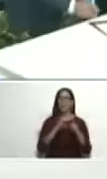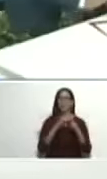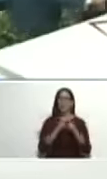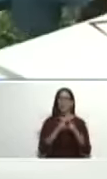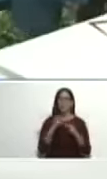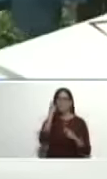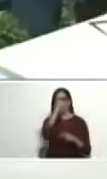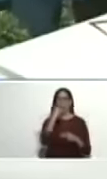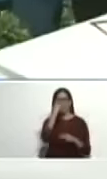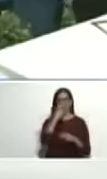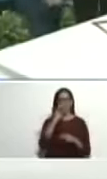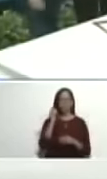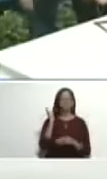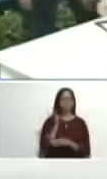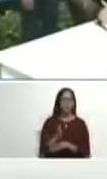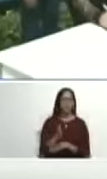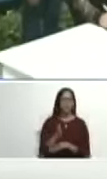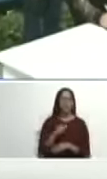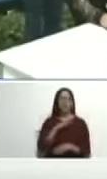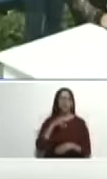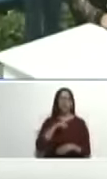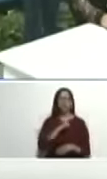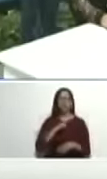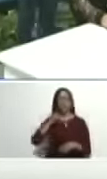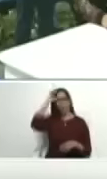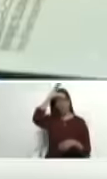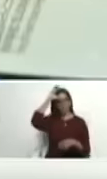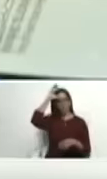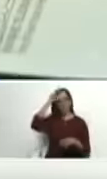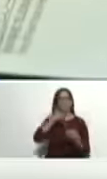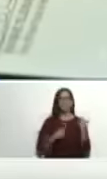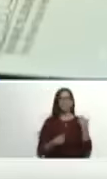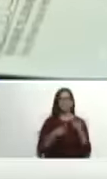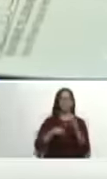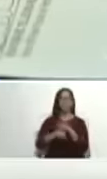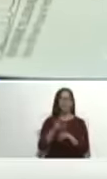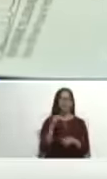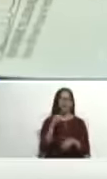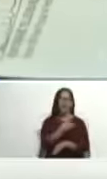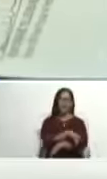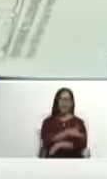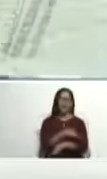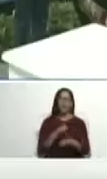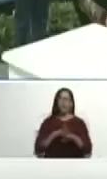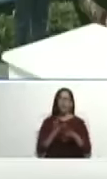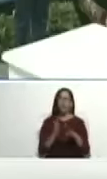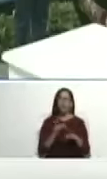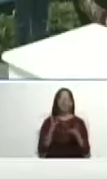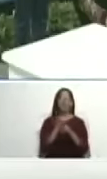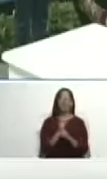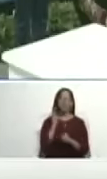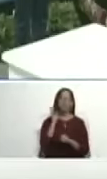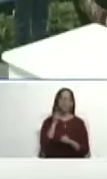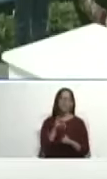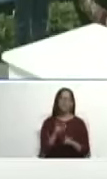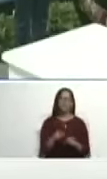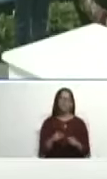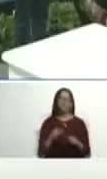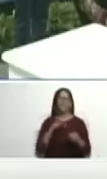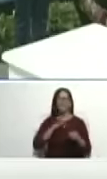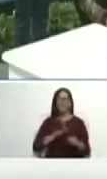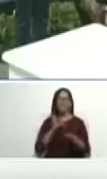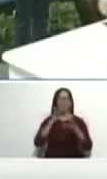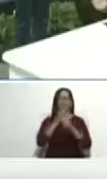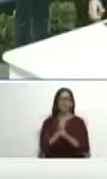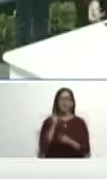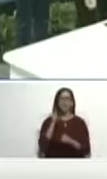de esas sanciones, nosotros somos conscientes, presidente, y salimos a la calle porque confiamos en usted. Estamos plenamente confiados